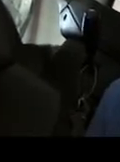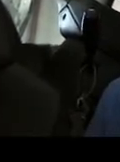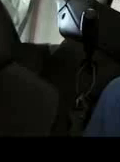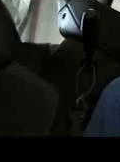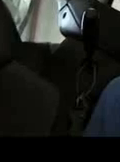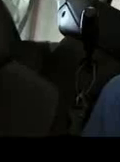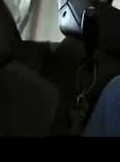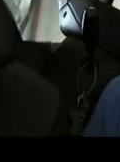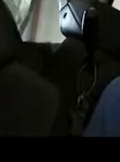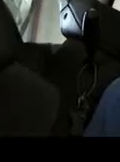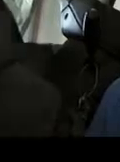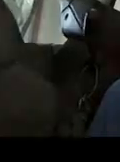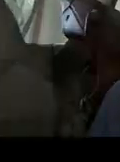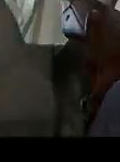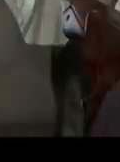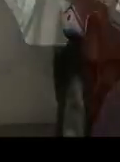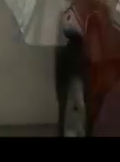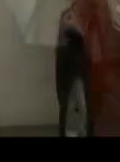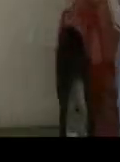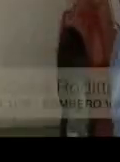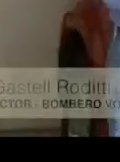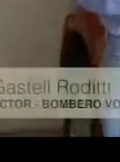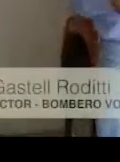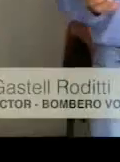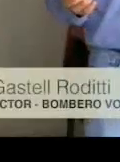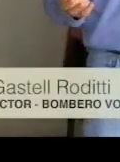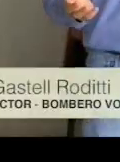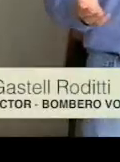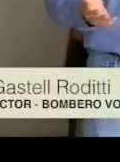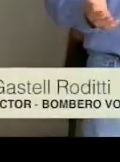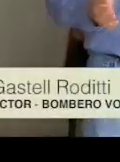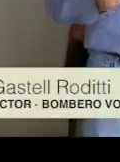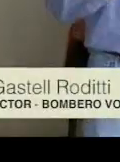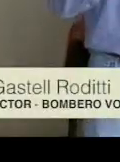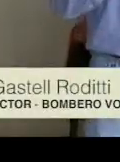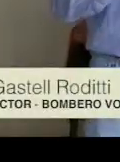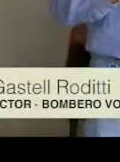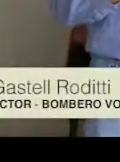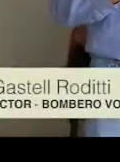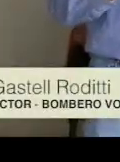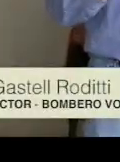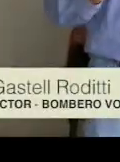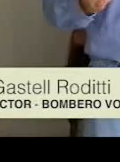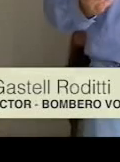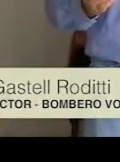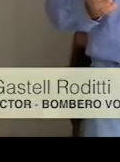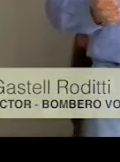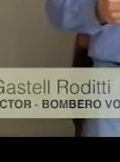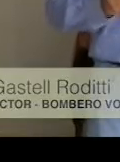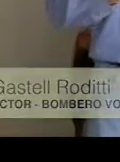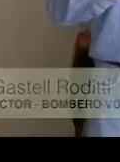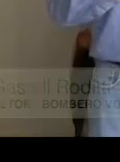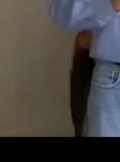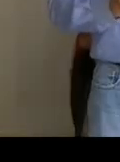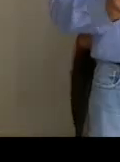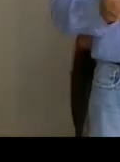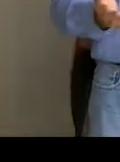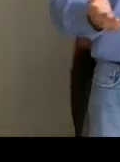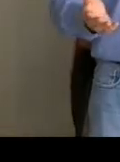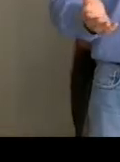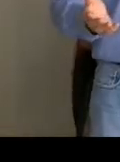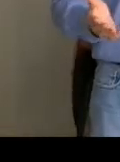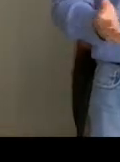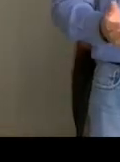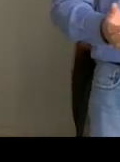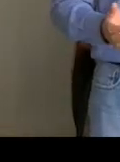13 a 16 años. Algo Nuestro se quema. Infórmate y prepárate. La Secretaría de Gestión